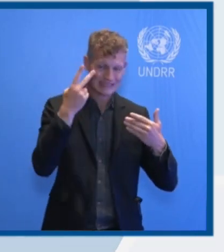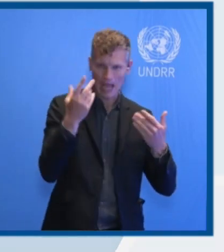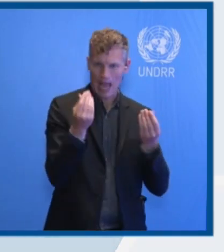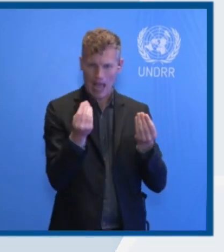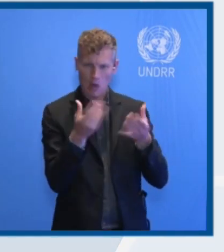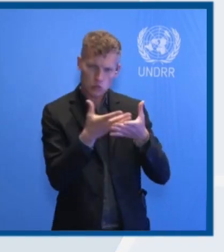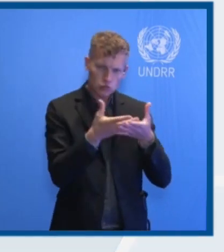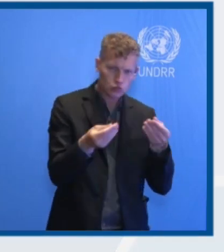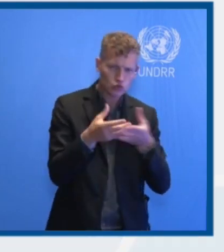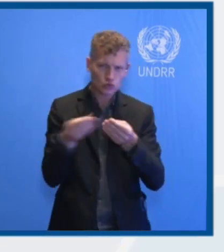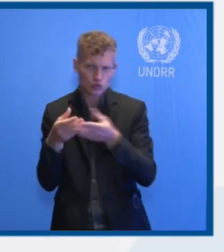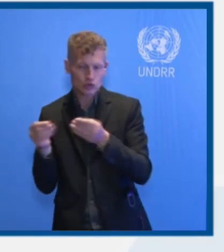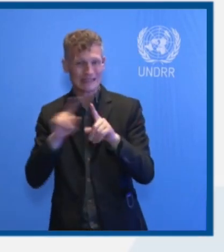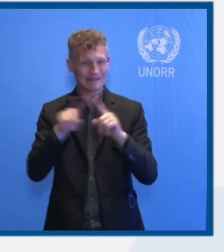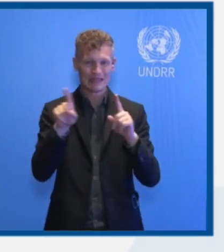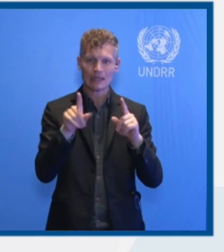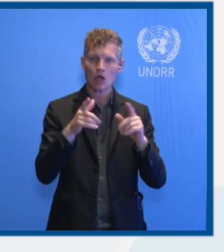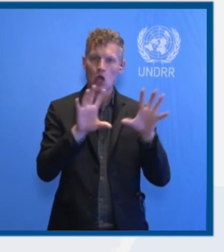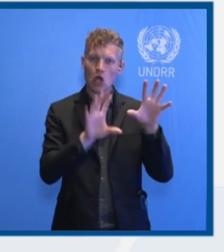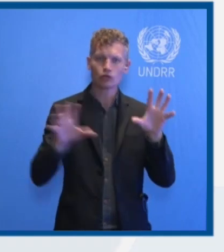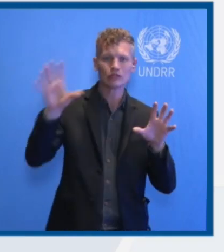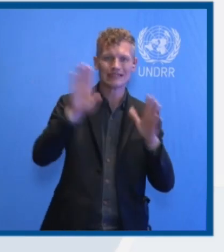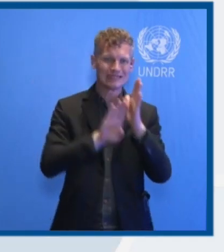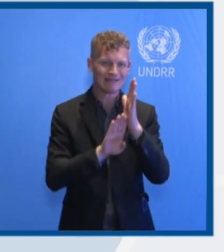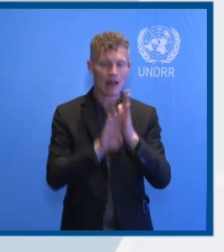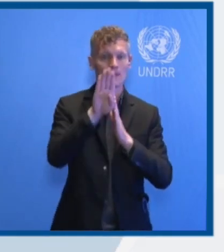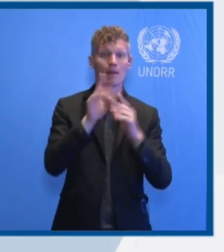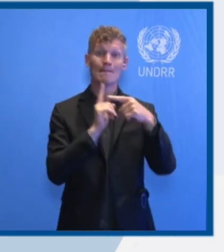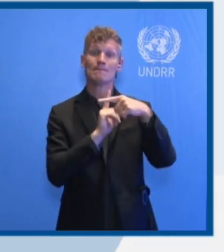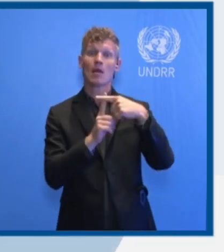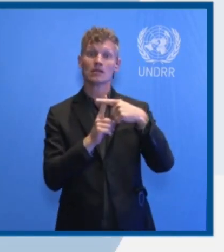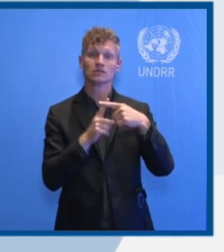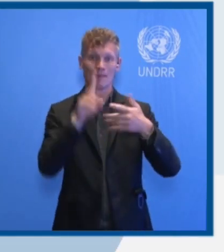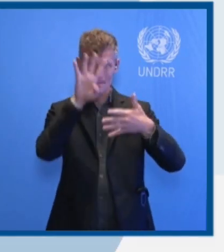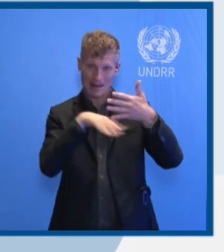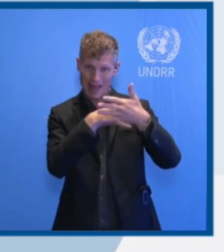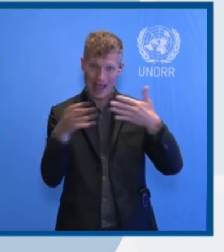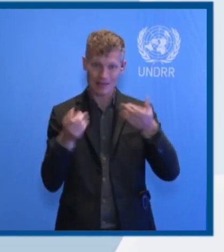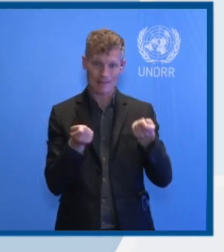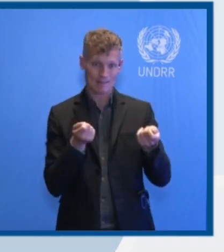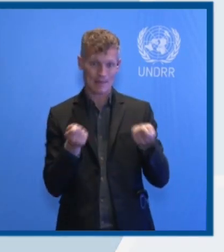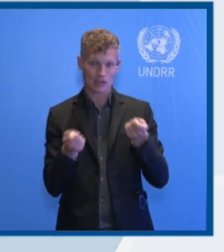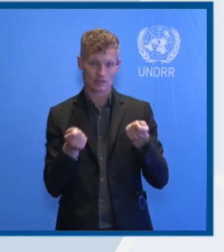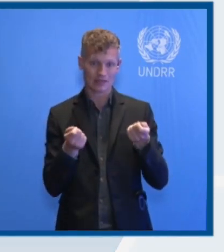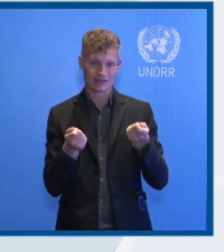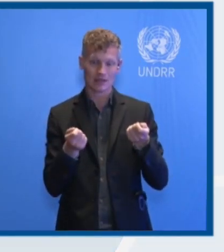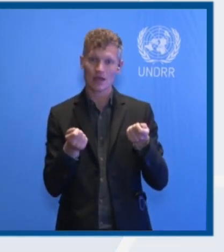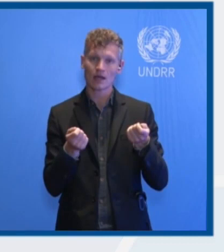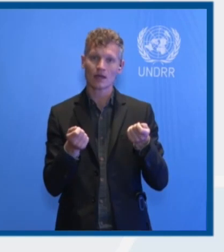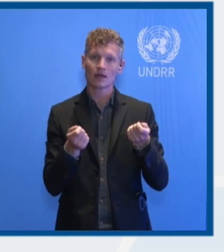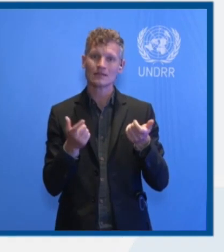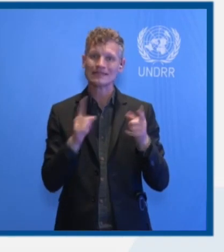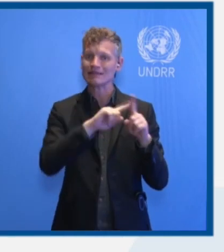cambio climático y del riesgo de desastres que formulan e implementan nuestros sectores. 2, hay que tener instrumentos financieros